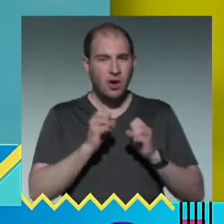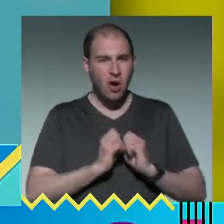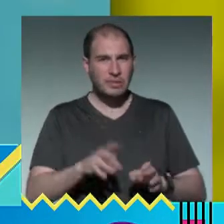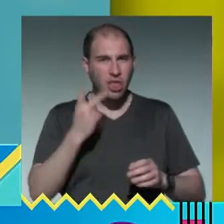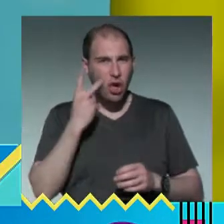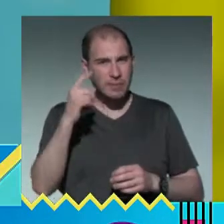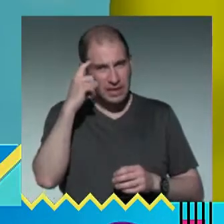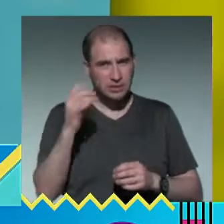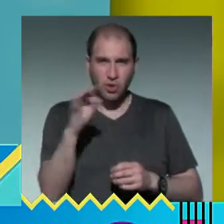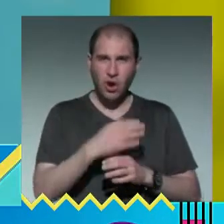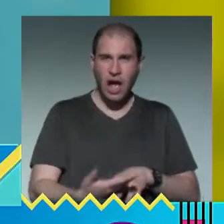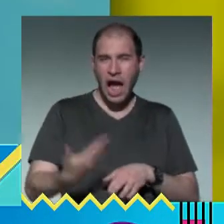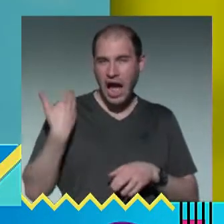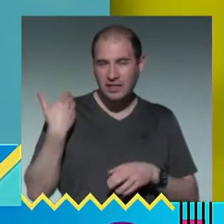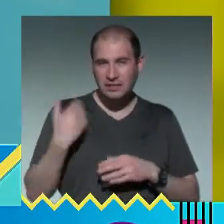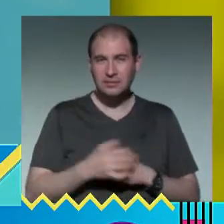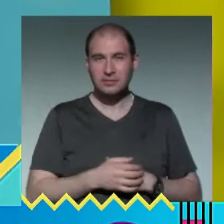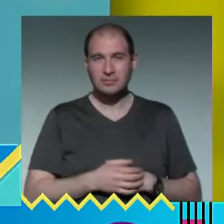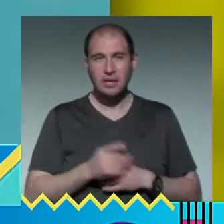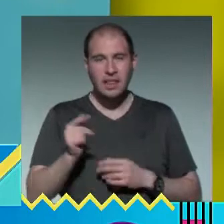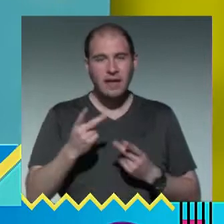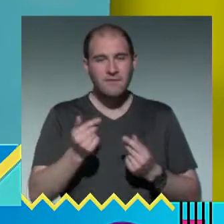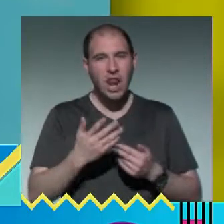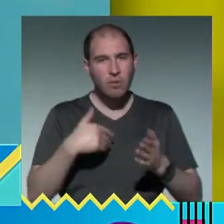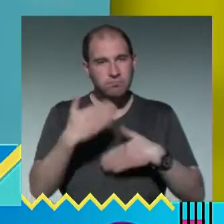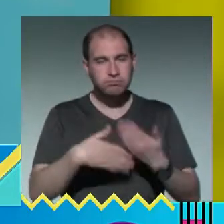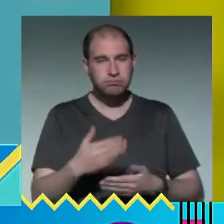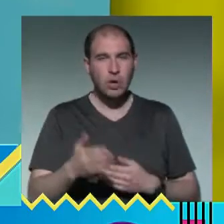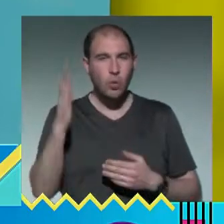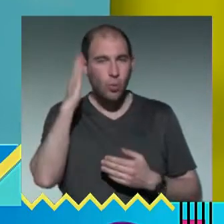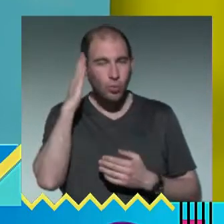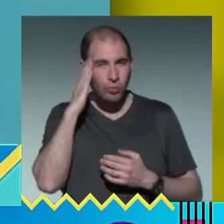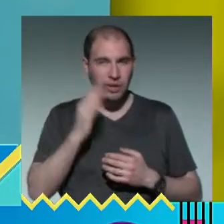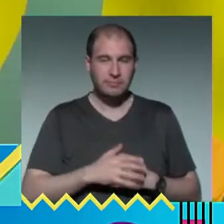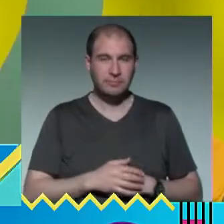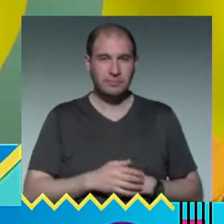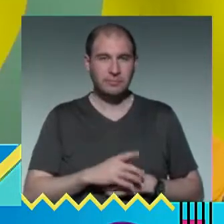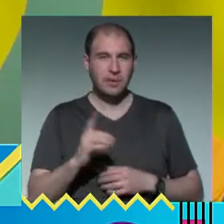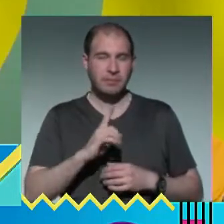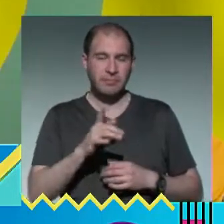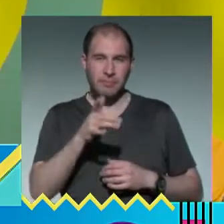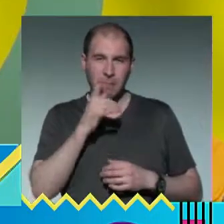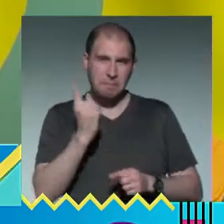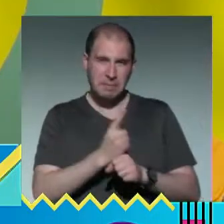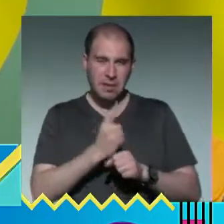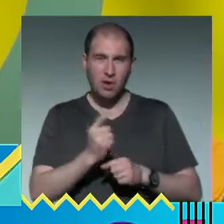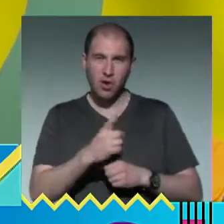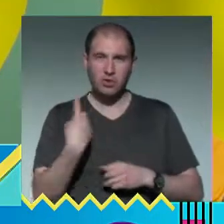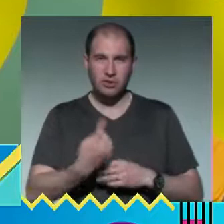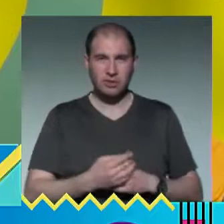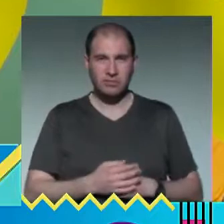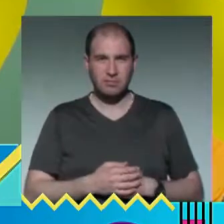desde el 2010 o antes ya se empezó a revalorizar esa cultura? No, en primer lugar nosotros